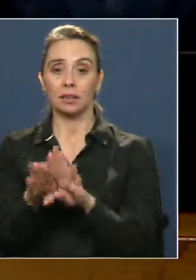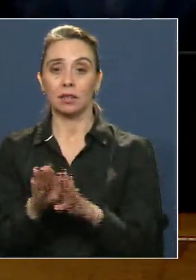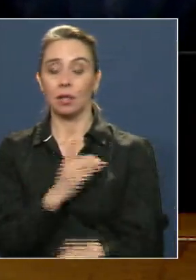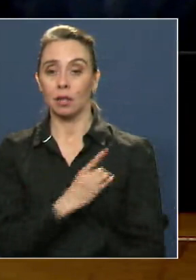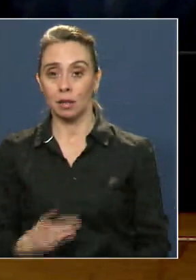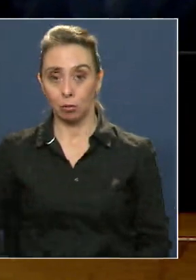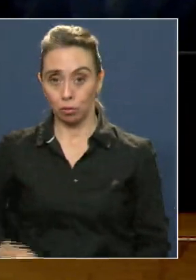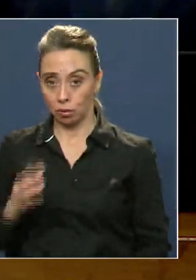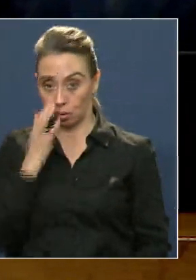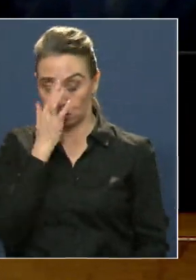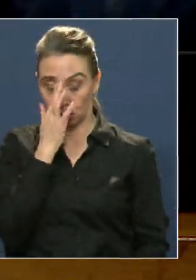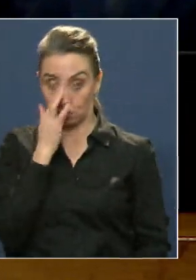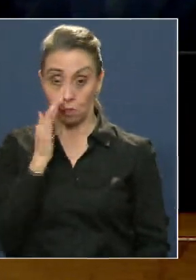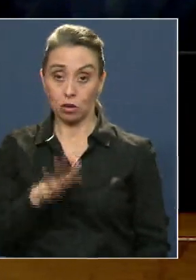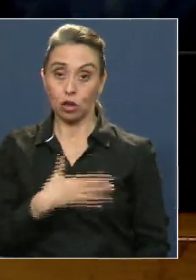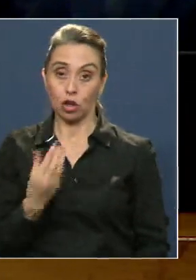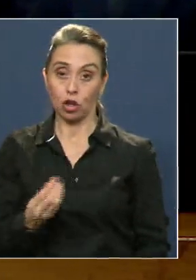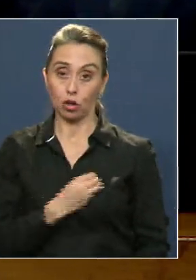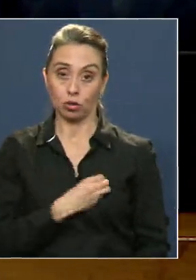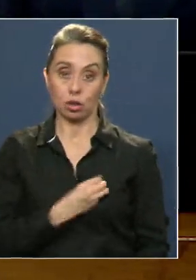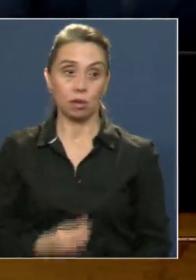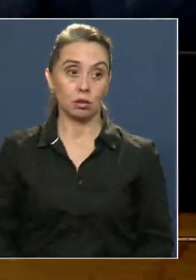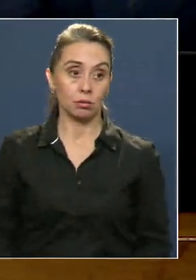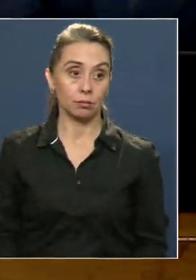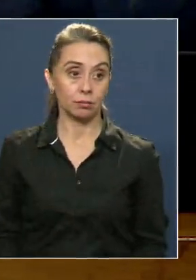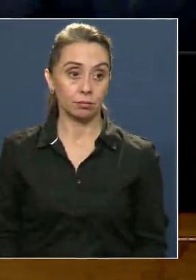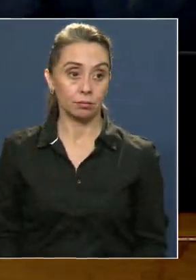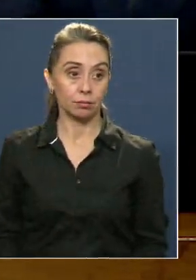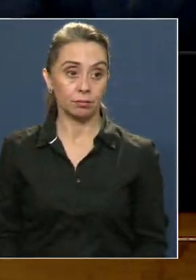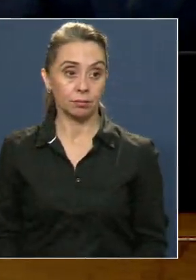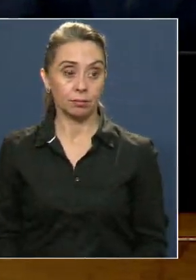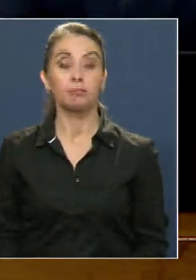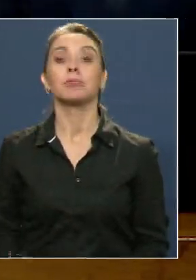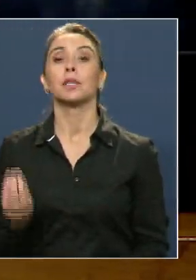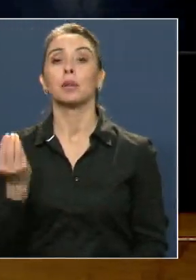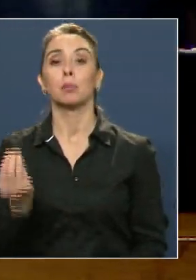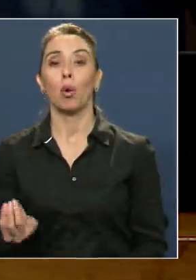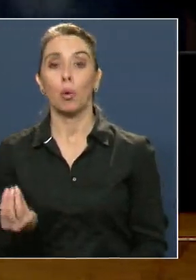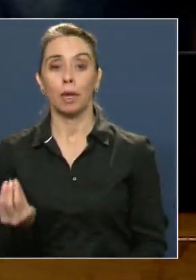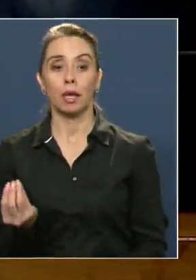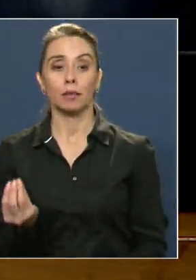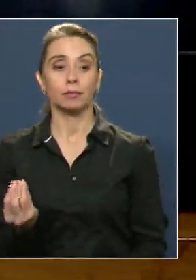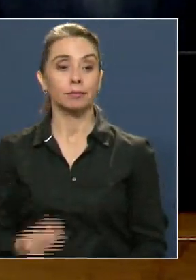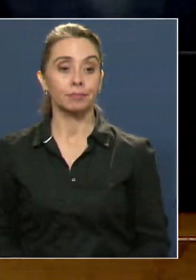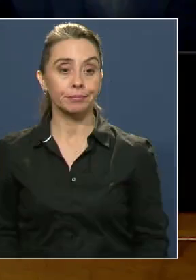diputado. Oye, lo siento. Muy bien.